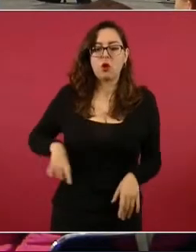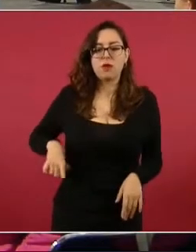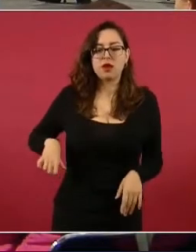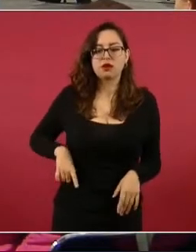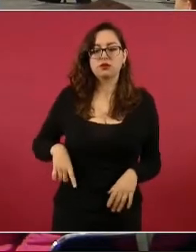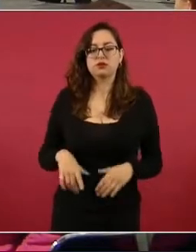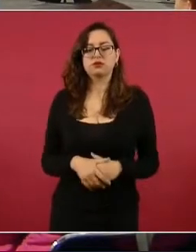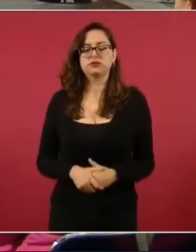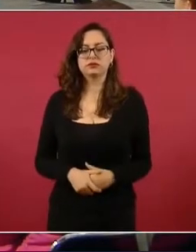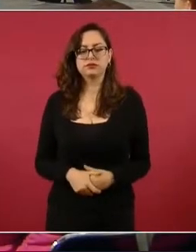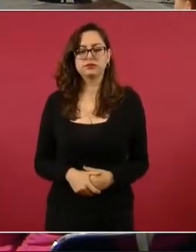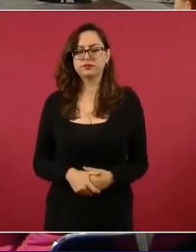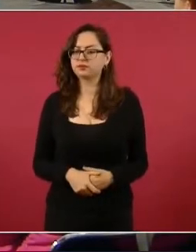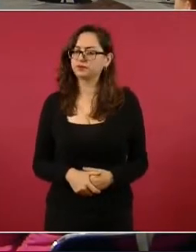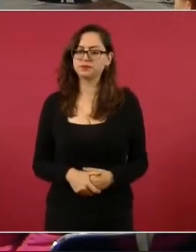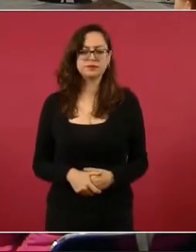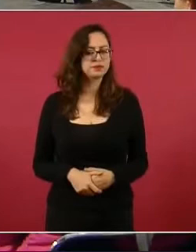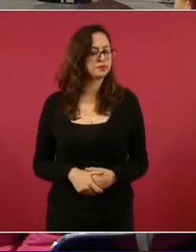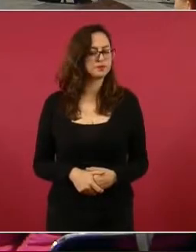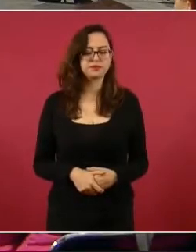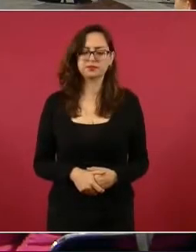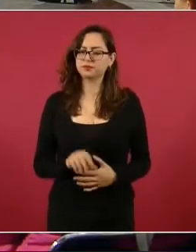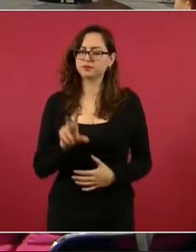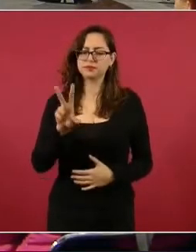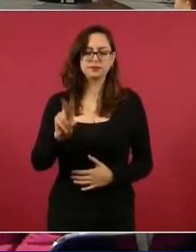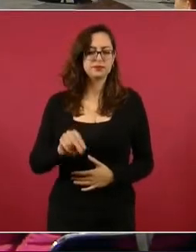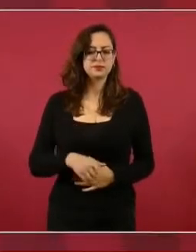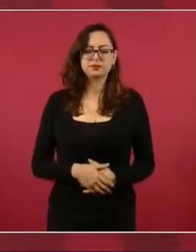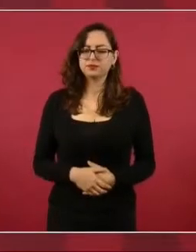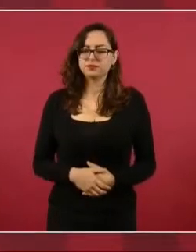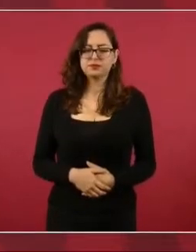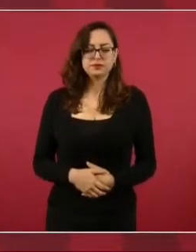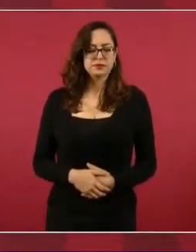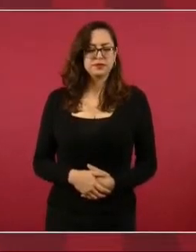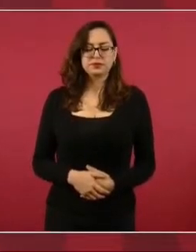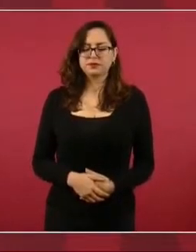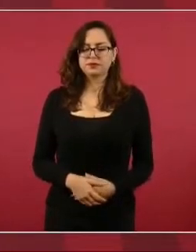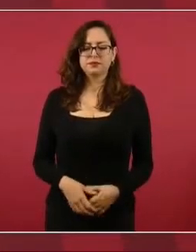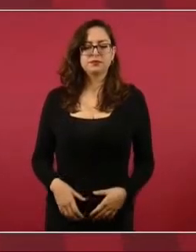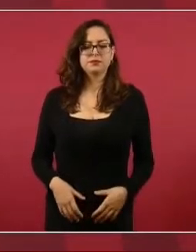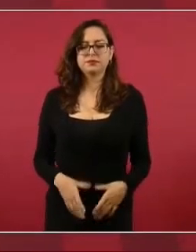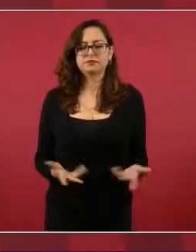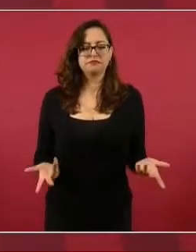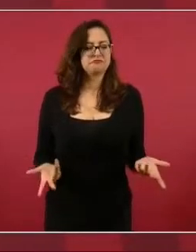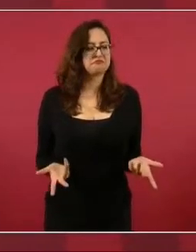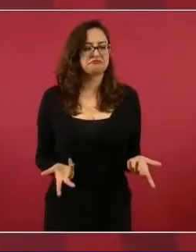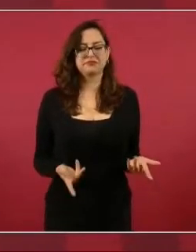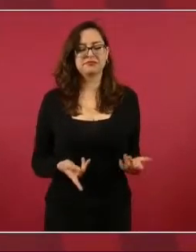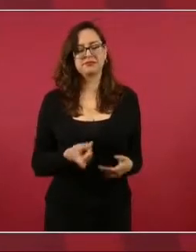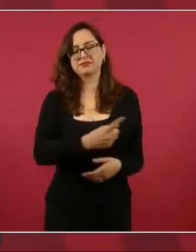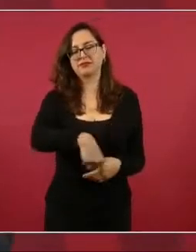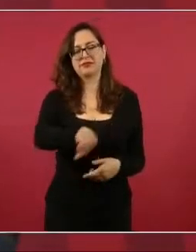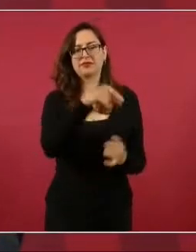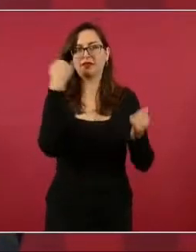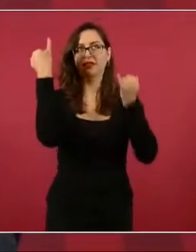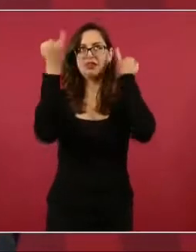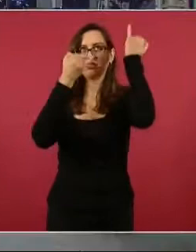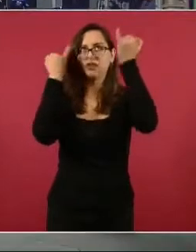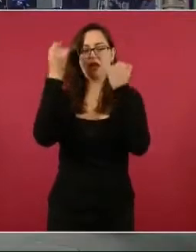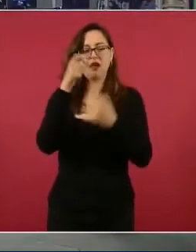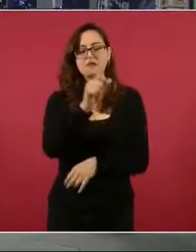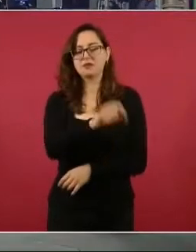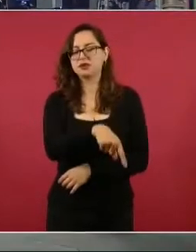acá. No, no, es parte de lo mismo, ¿no? Esto